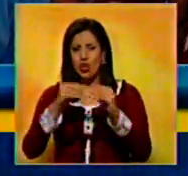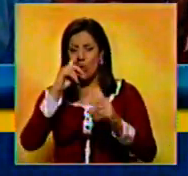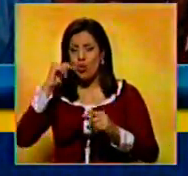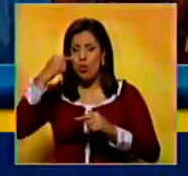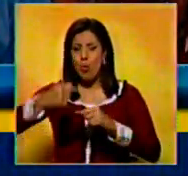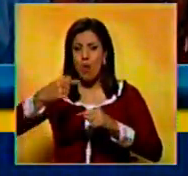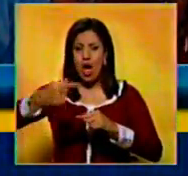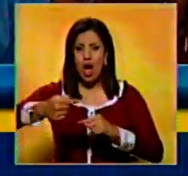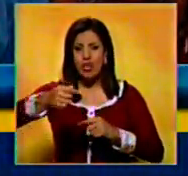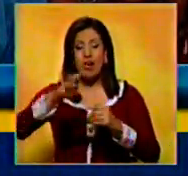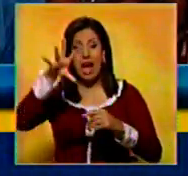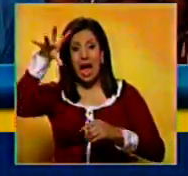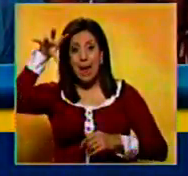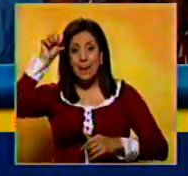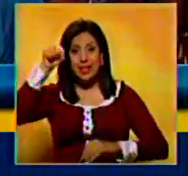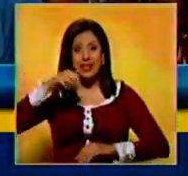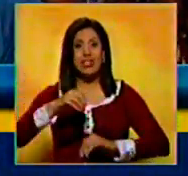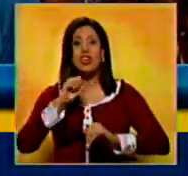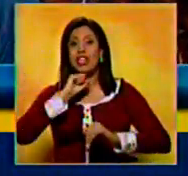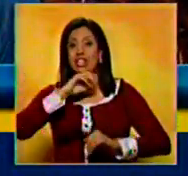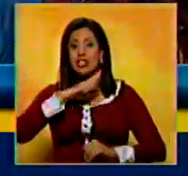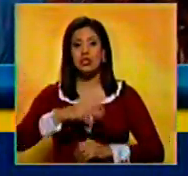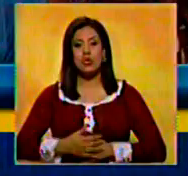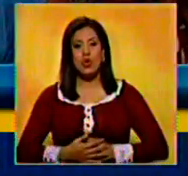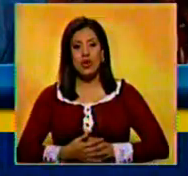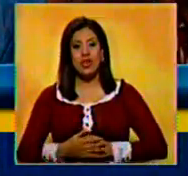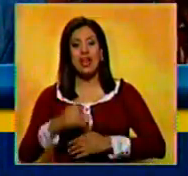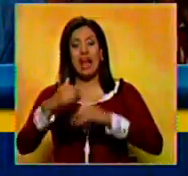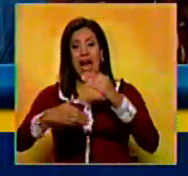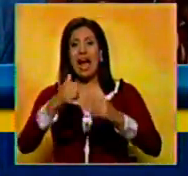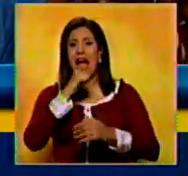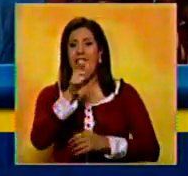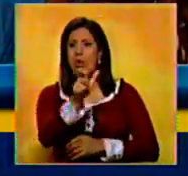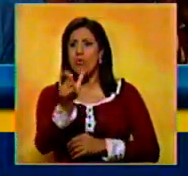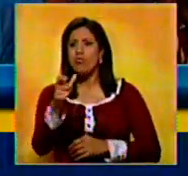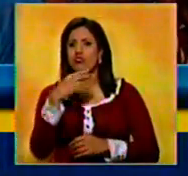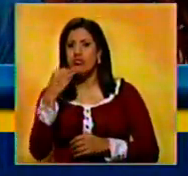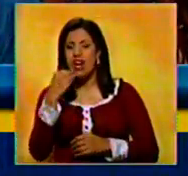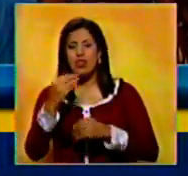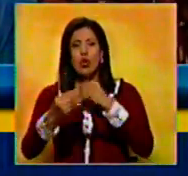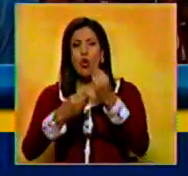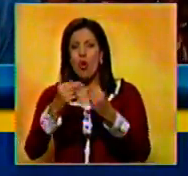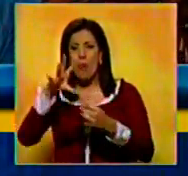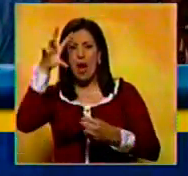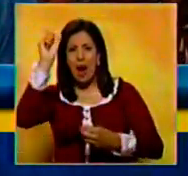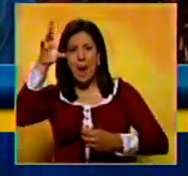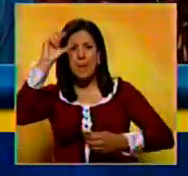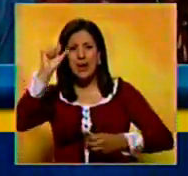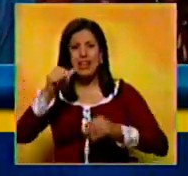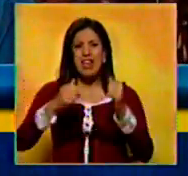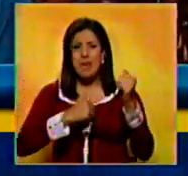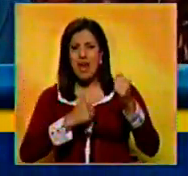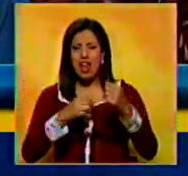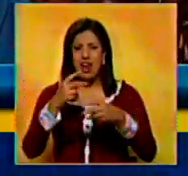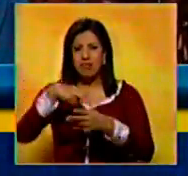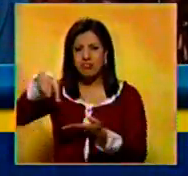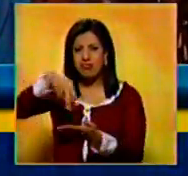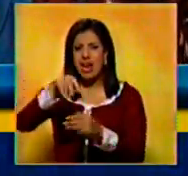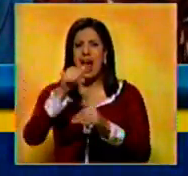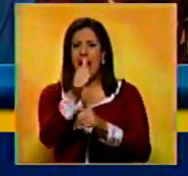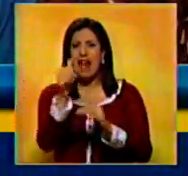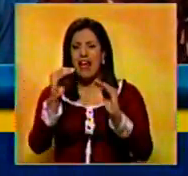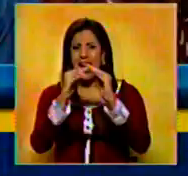años y es aprendido tradicionalmente pues cada muchacho que nace va aprendiendo Cómo es que tiene que hacer su danza en cada una de las